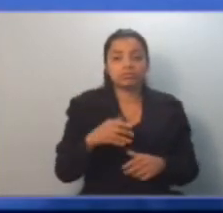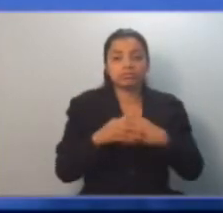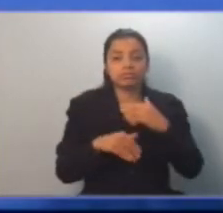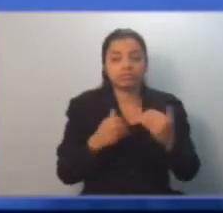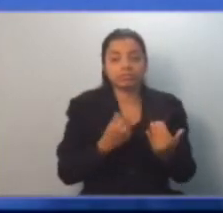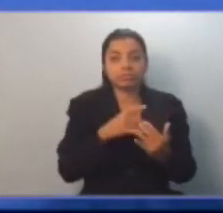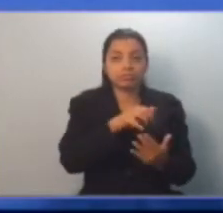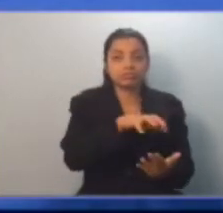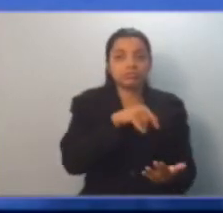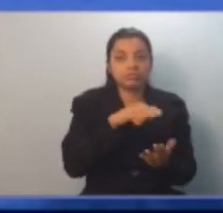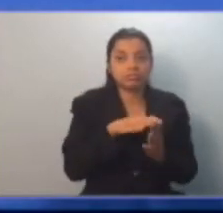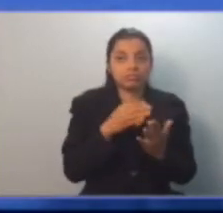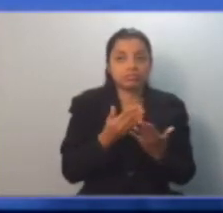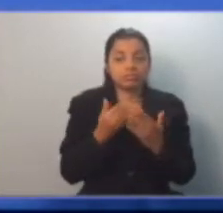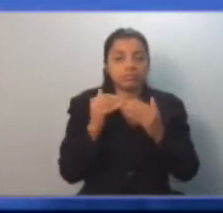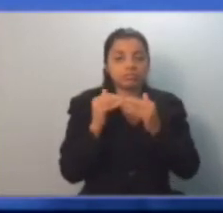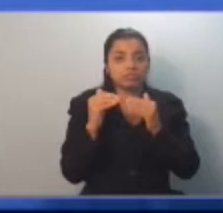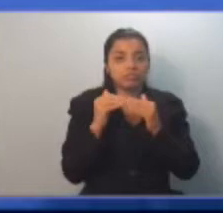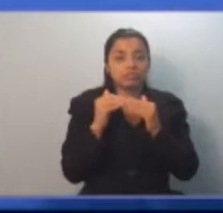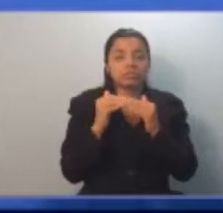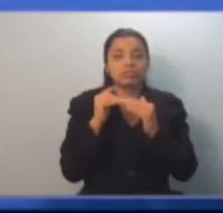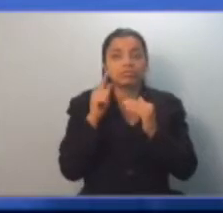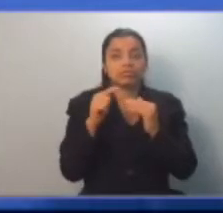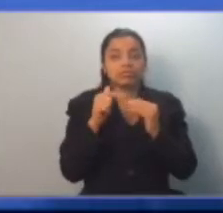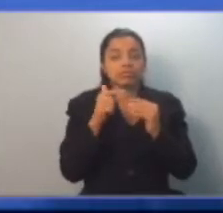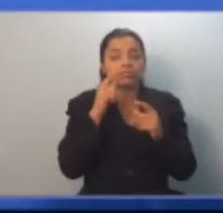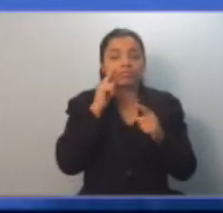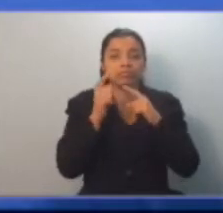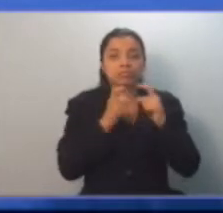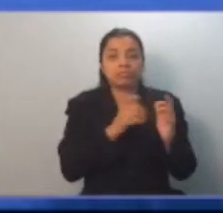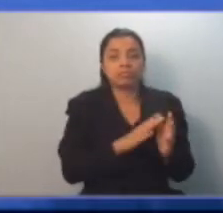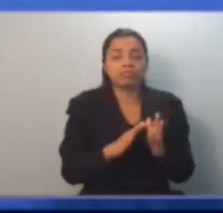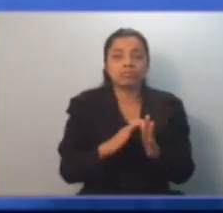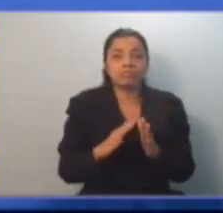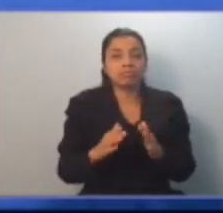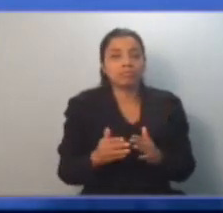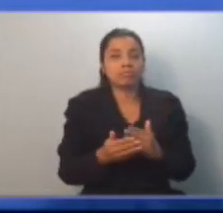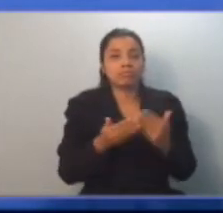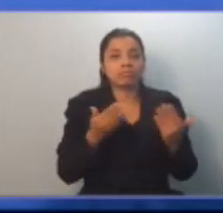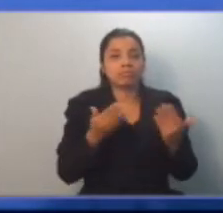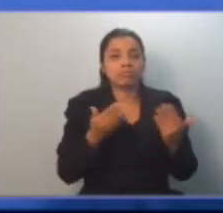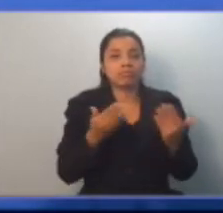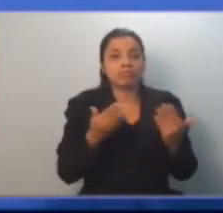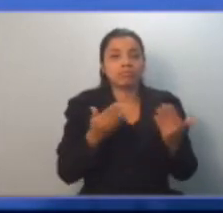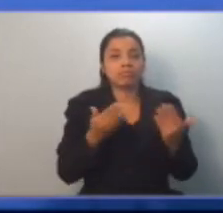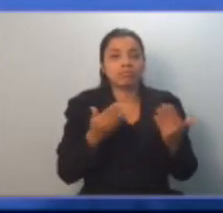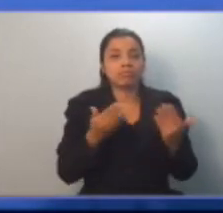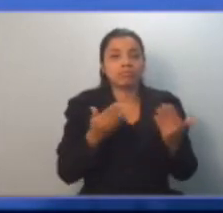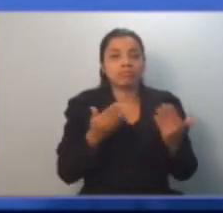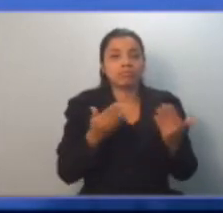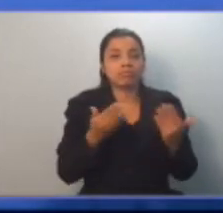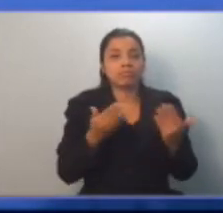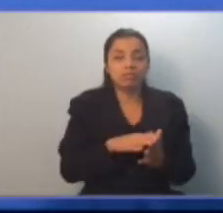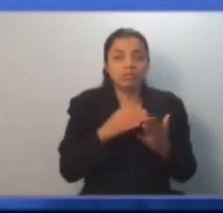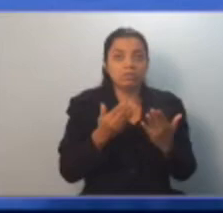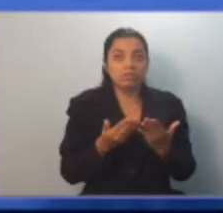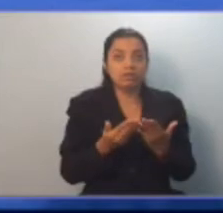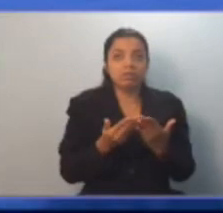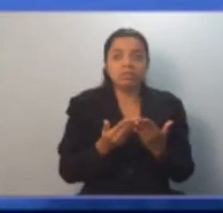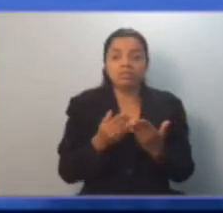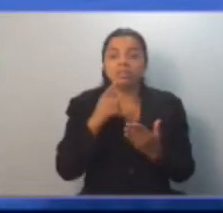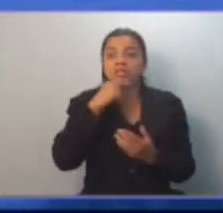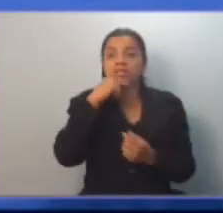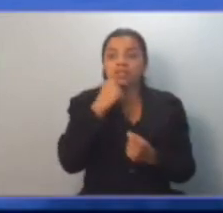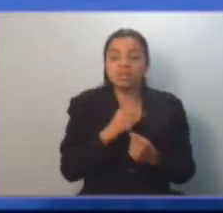del expediente físico, sino también darle un seguimiento electrónico en donde arroje si un expediente es consultado, quién lo